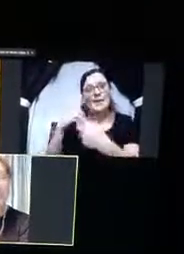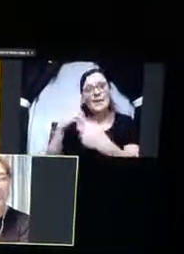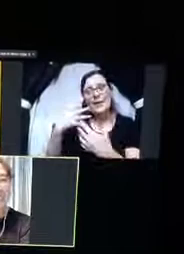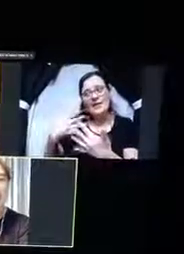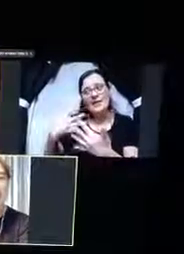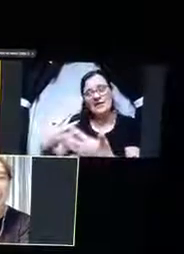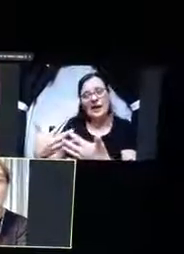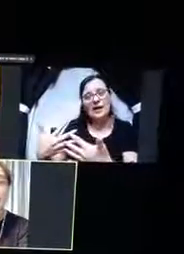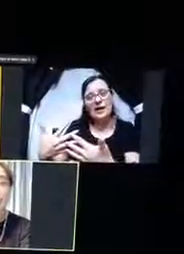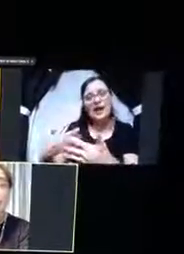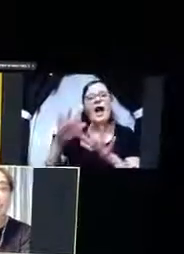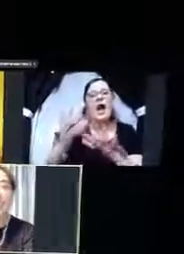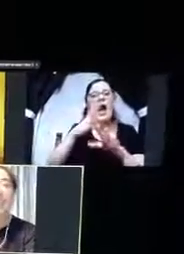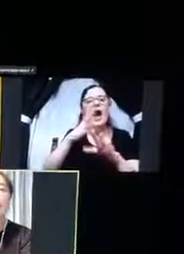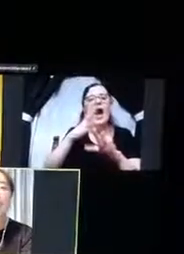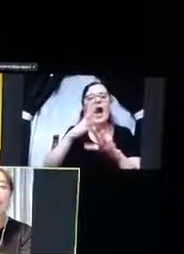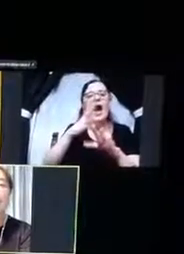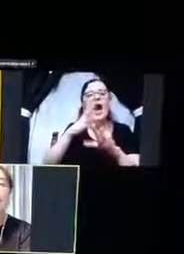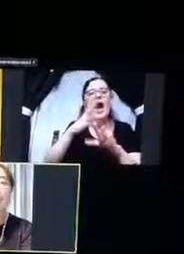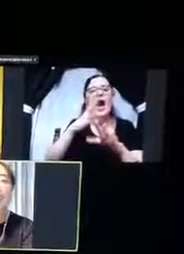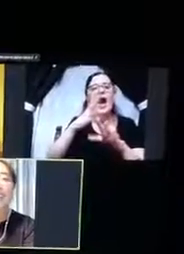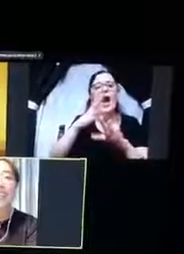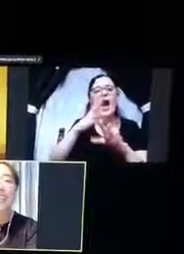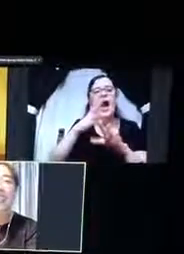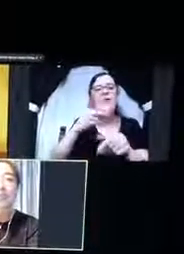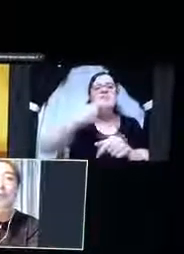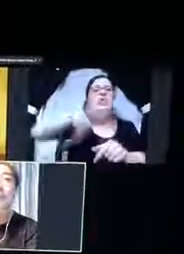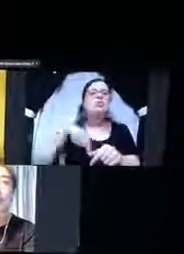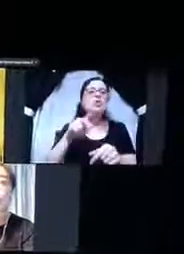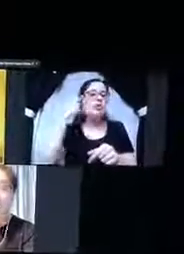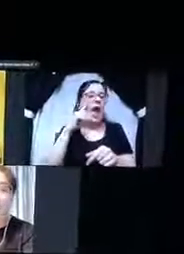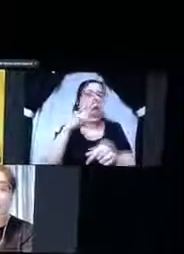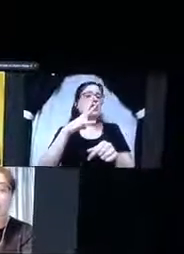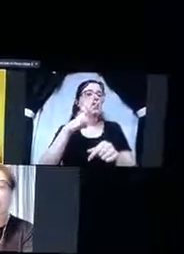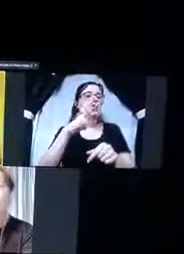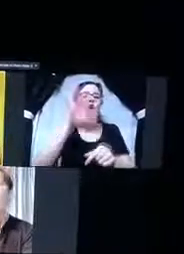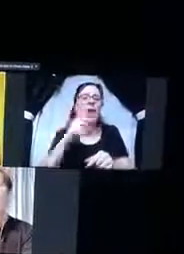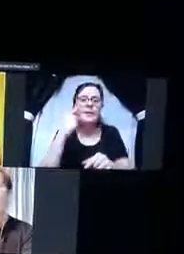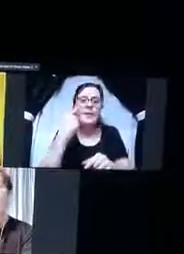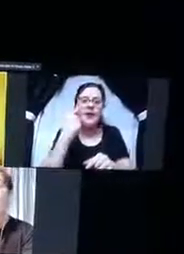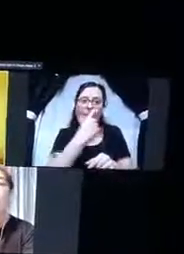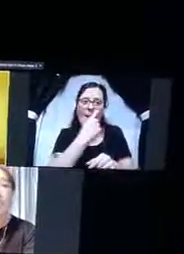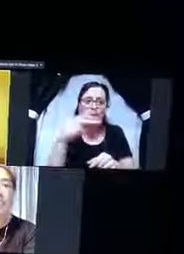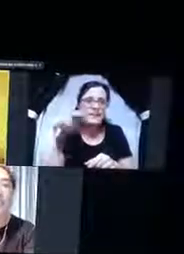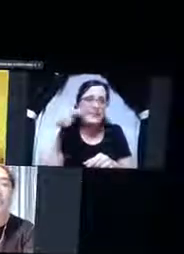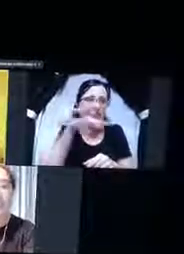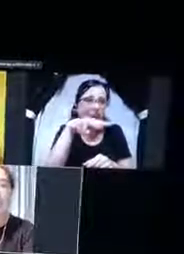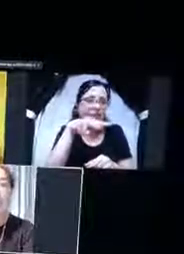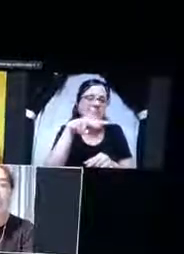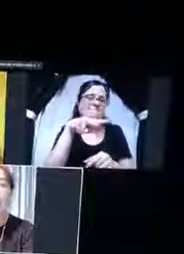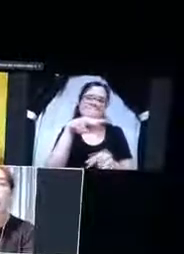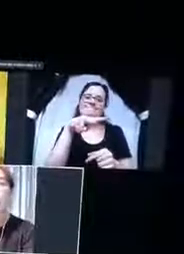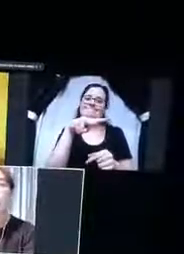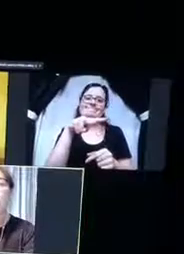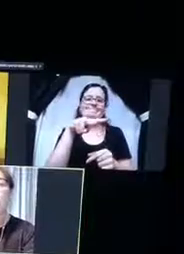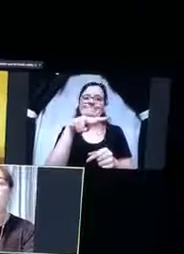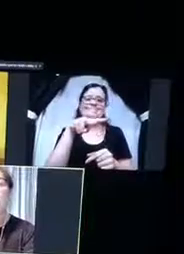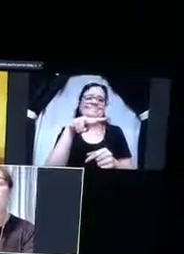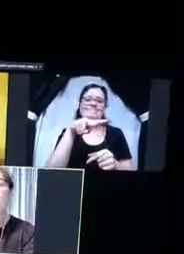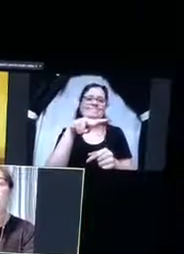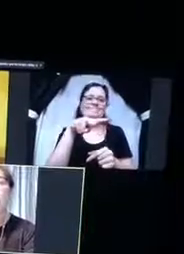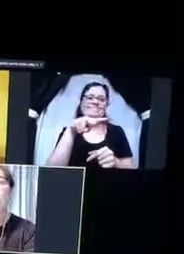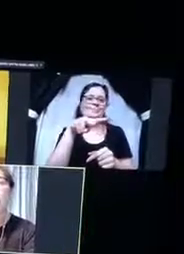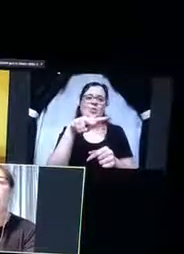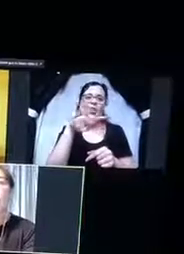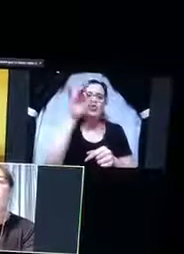eso no es en sí la atención, un proceso más complejo. Entonces creo que está bueno de